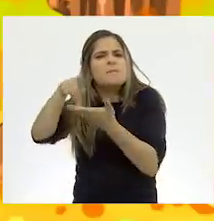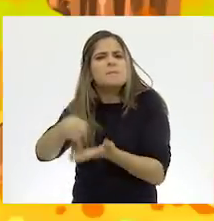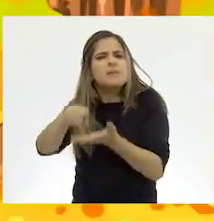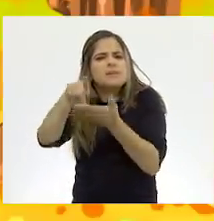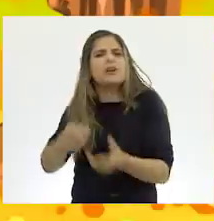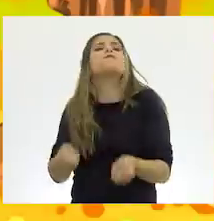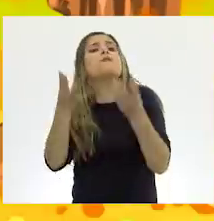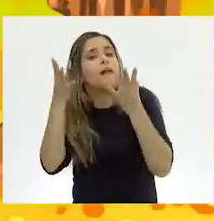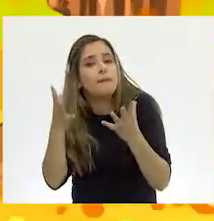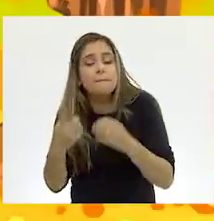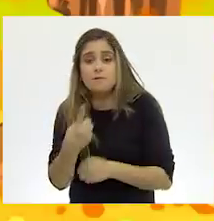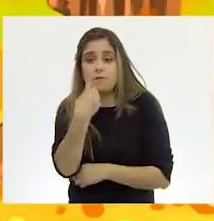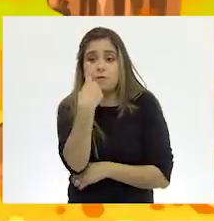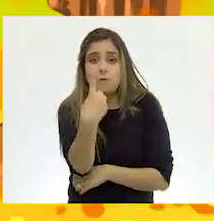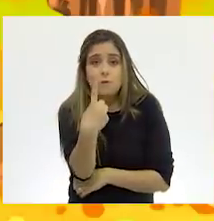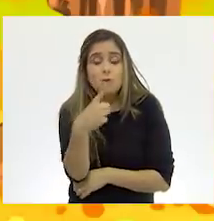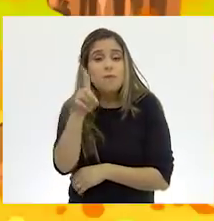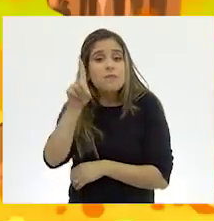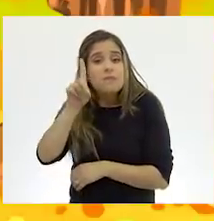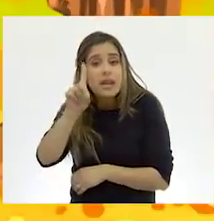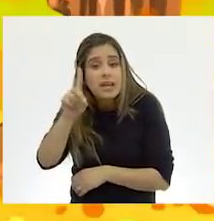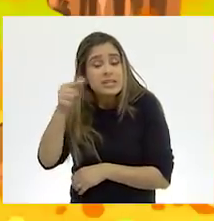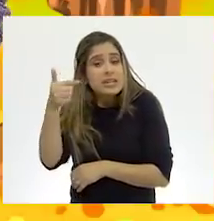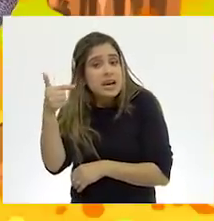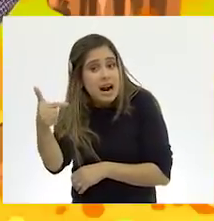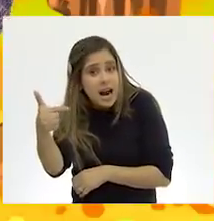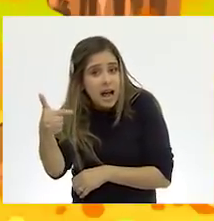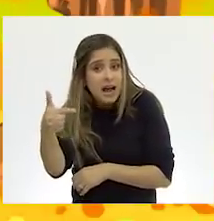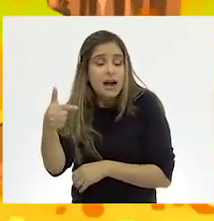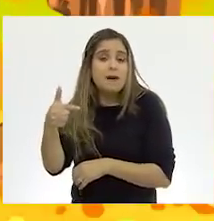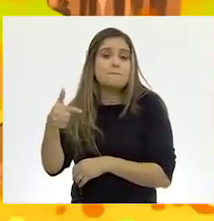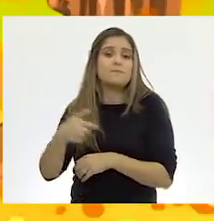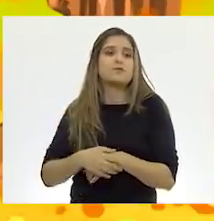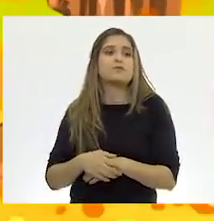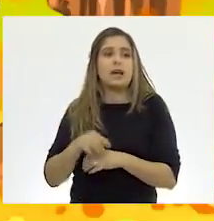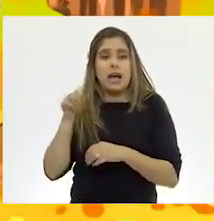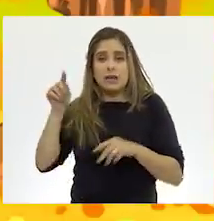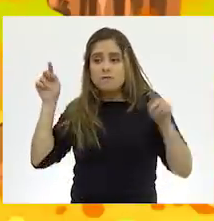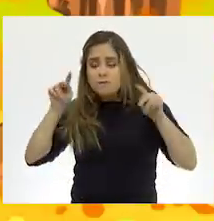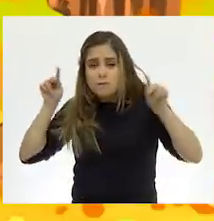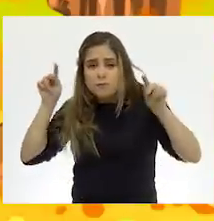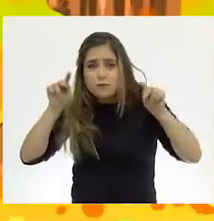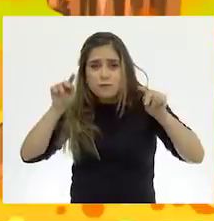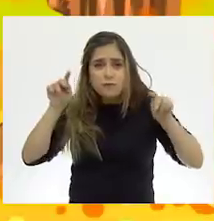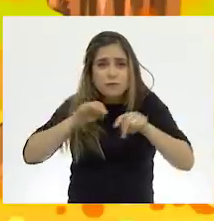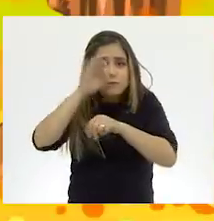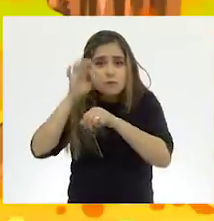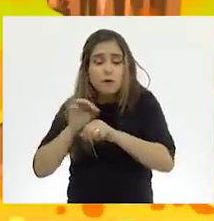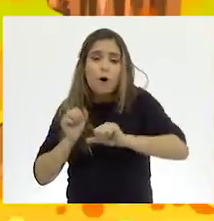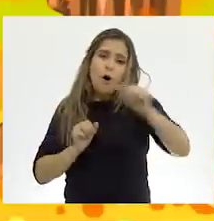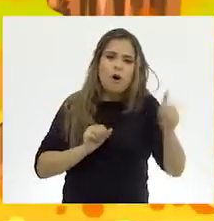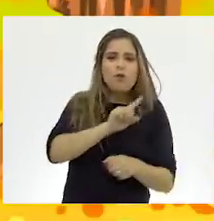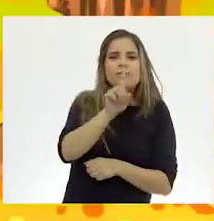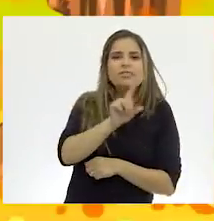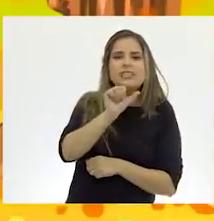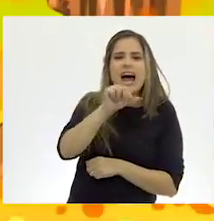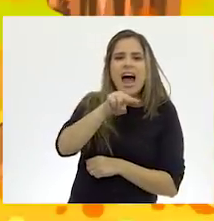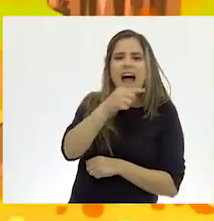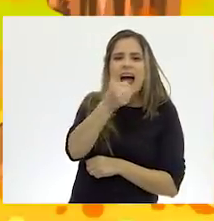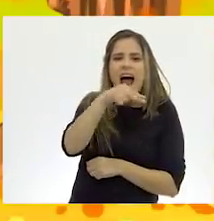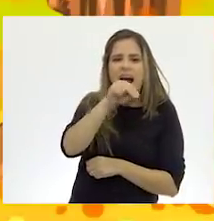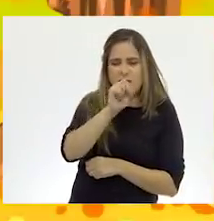menos un décimo de gramo. Los zánganos son algo más largos y